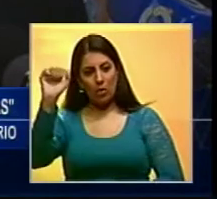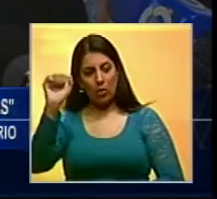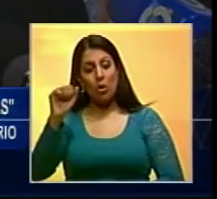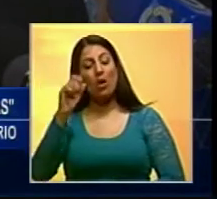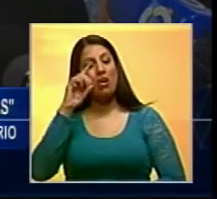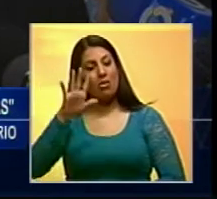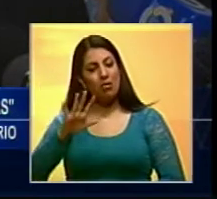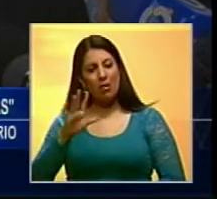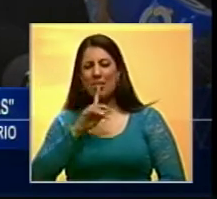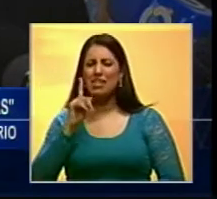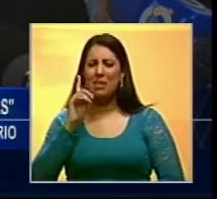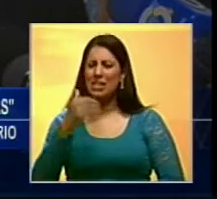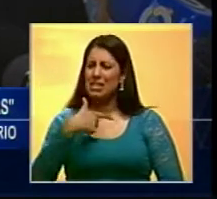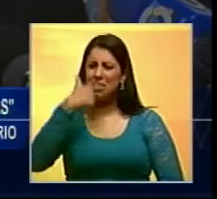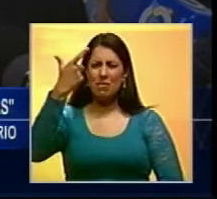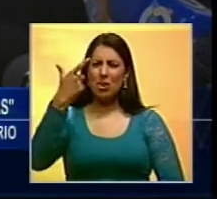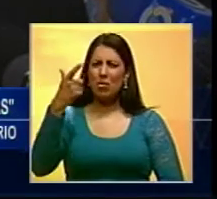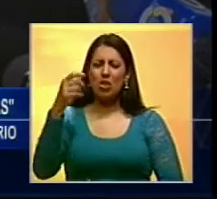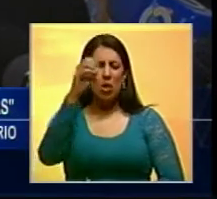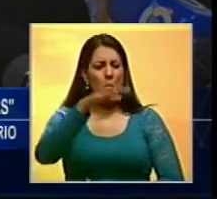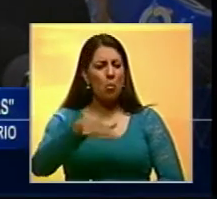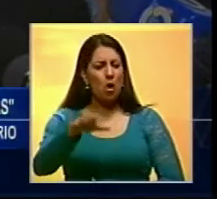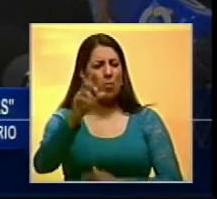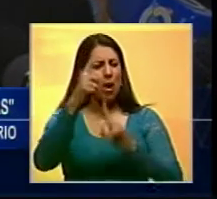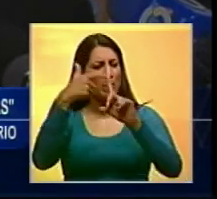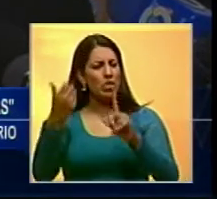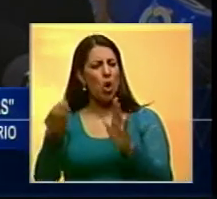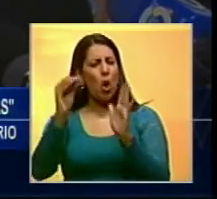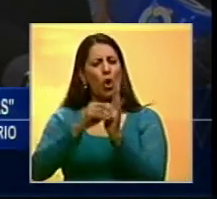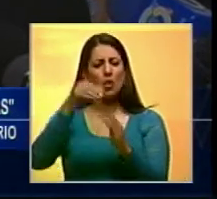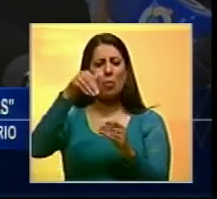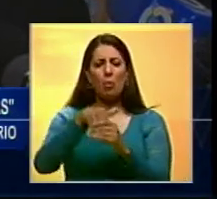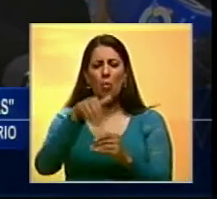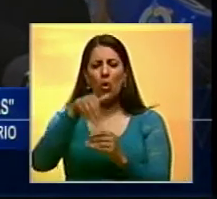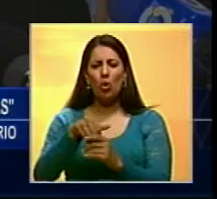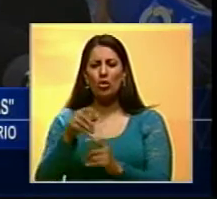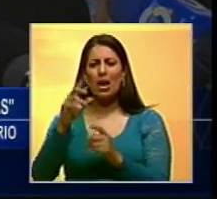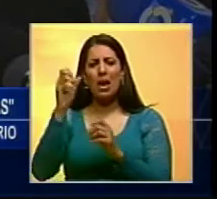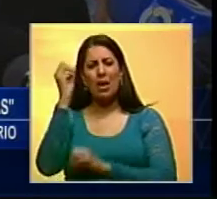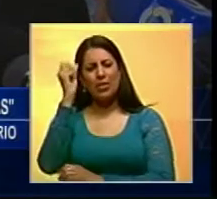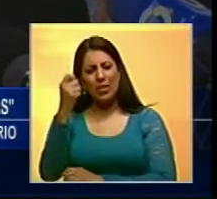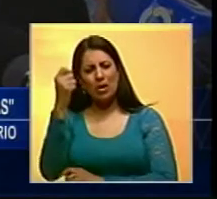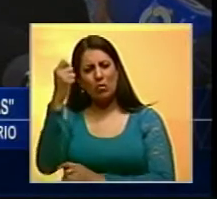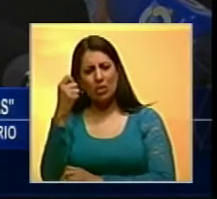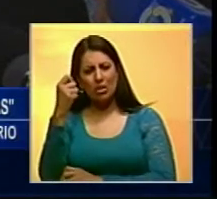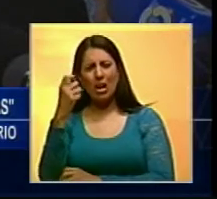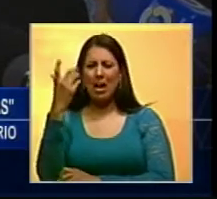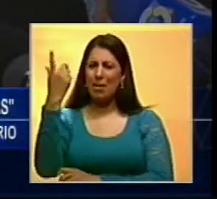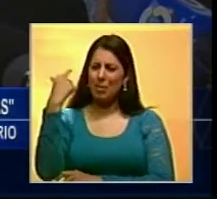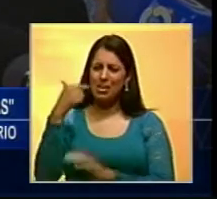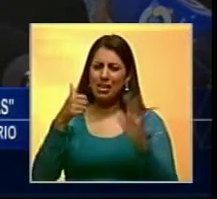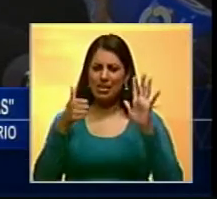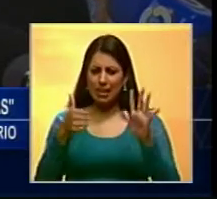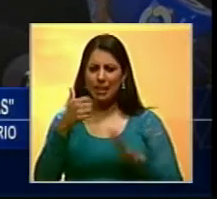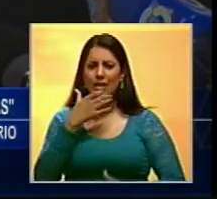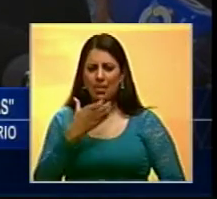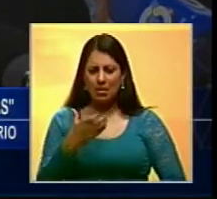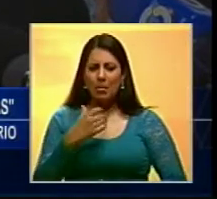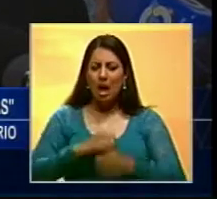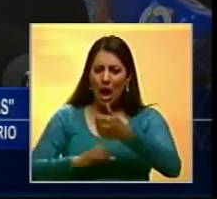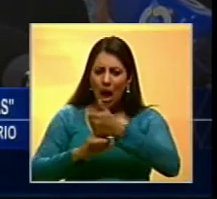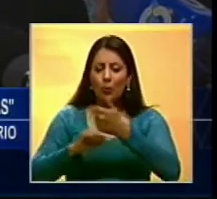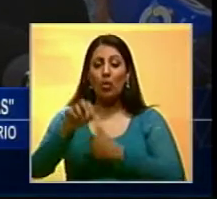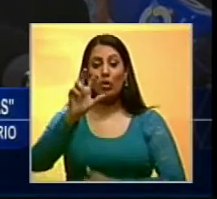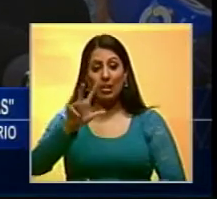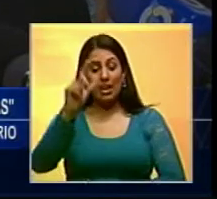su juicio, es una canallada pedirle al pueblo de Amazonas que vote nuevamente en unas parlamentarias, cuando el pasado 6 de diciembre apoyaron a los